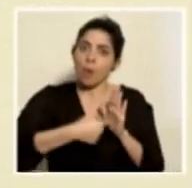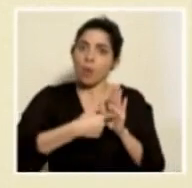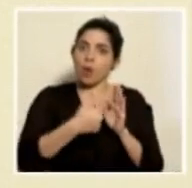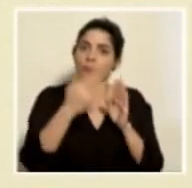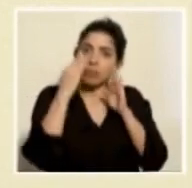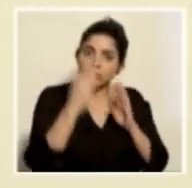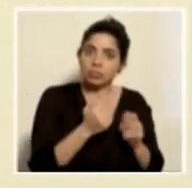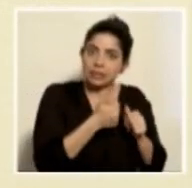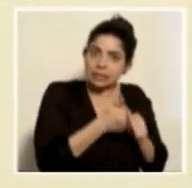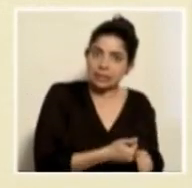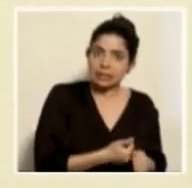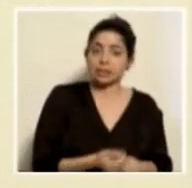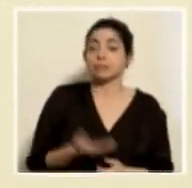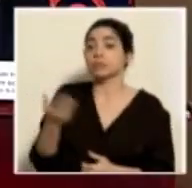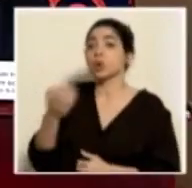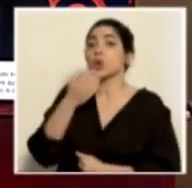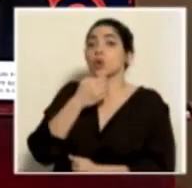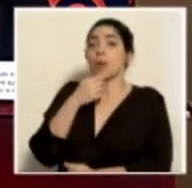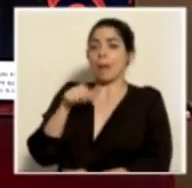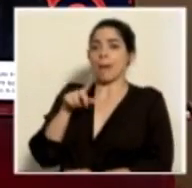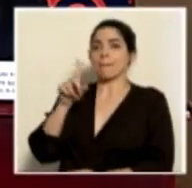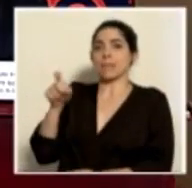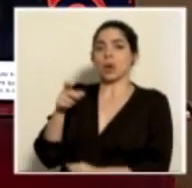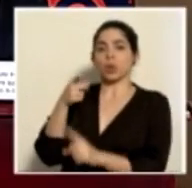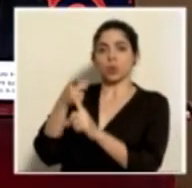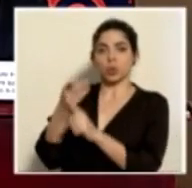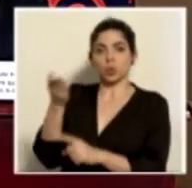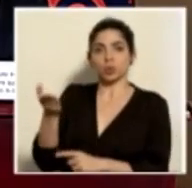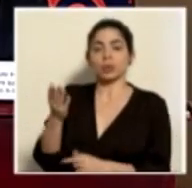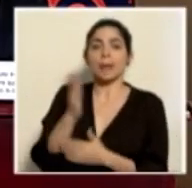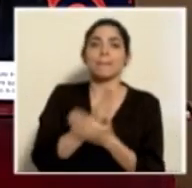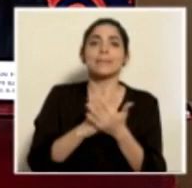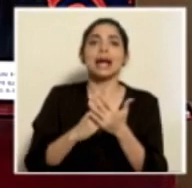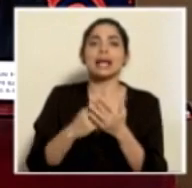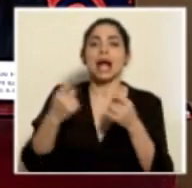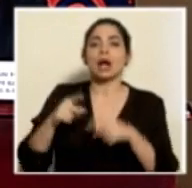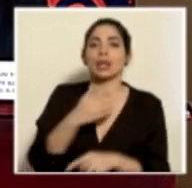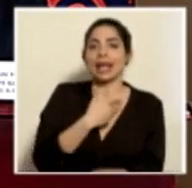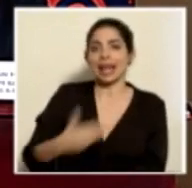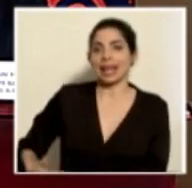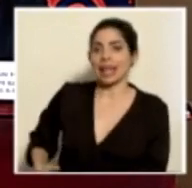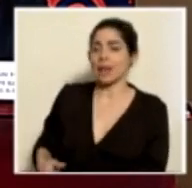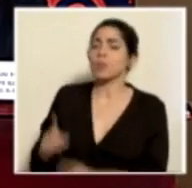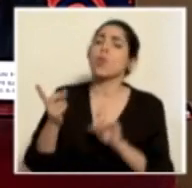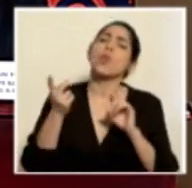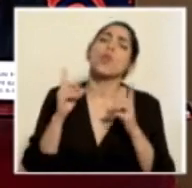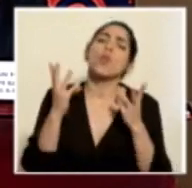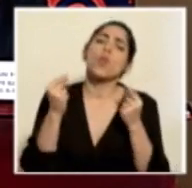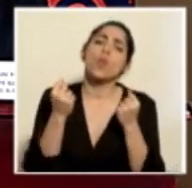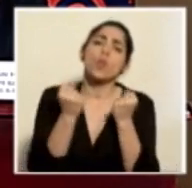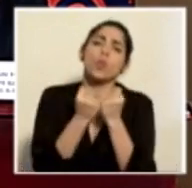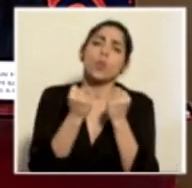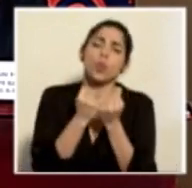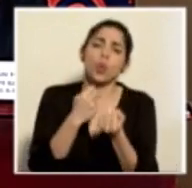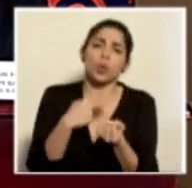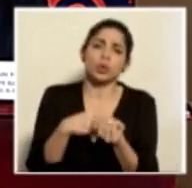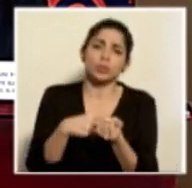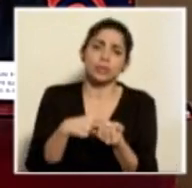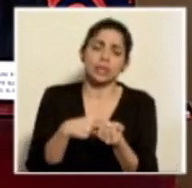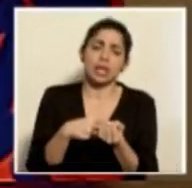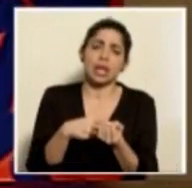población. Don Román Macaya, esta consulta también es para usted, de parte del medio Acontecer Herediano. ¿Cuál es la capacidad hospitalaria del